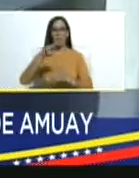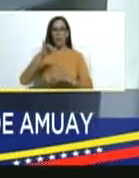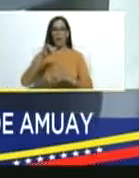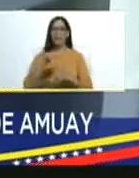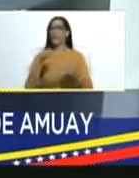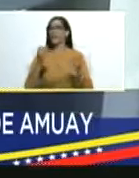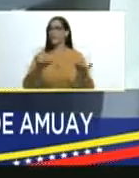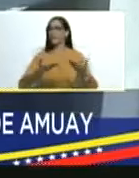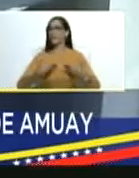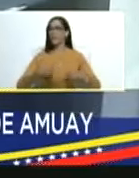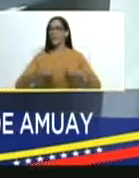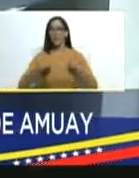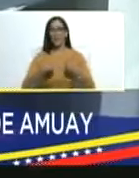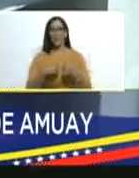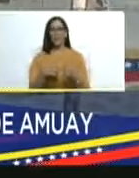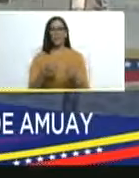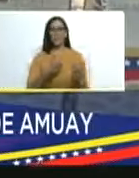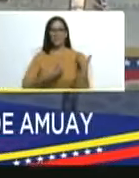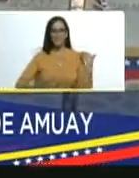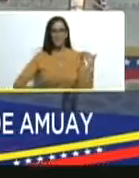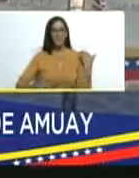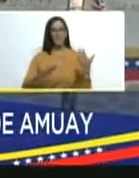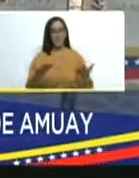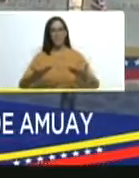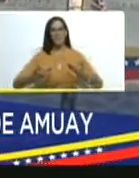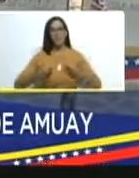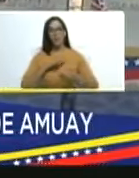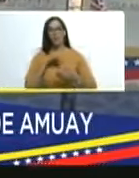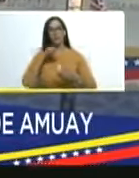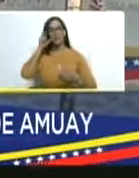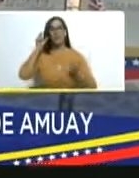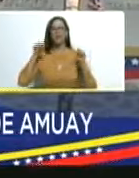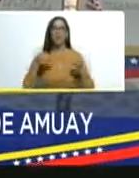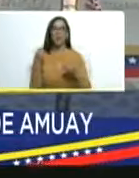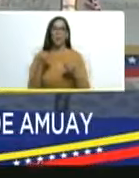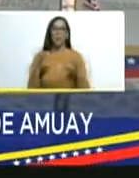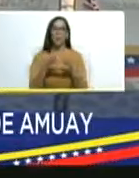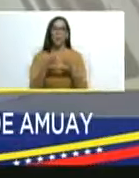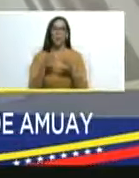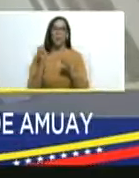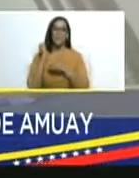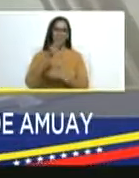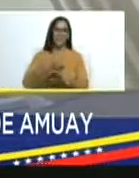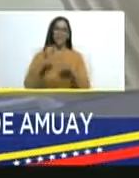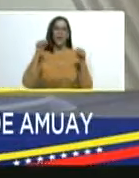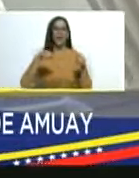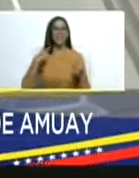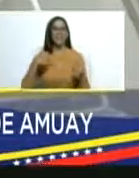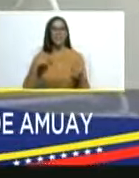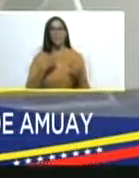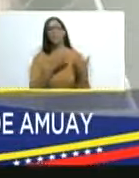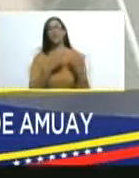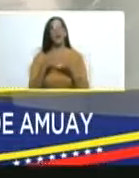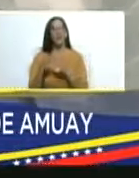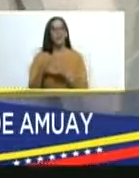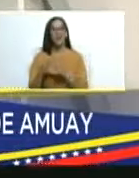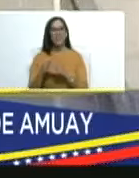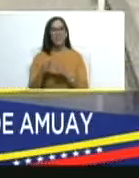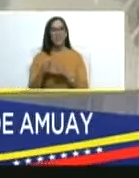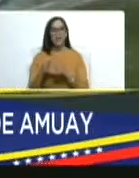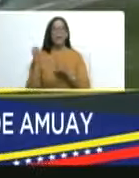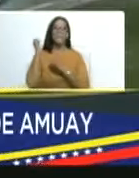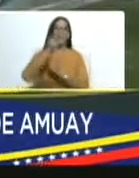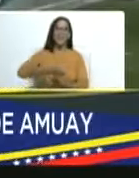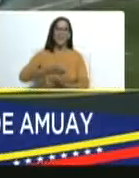más grande, presidente, que hemos recibido nosotros en el día de hoy como sector pesquero. Aquí tenemos una comunidad